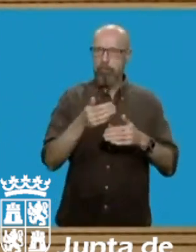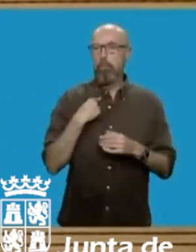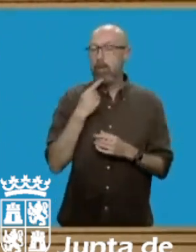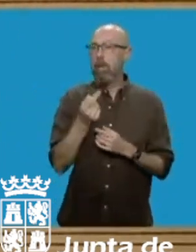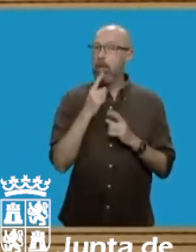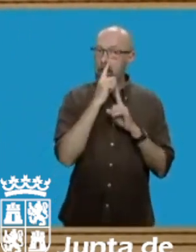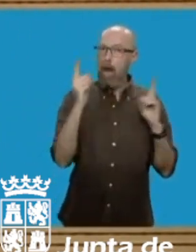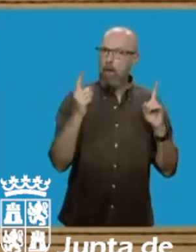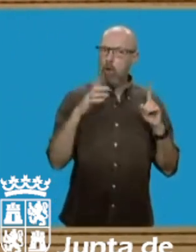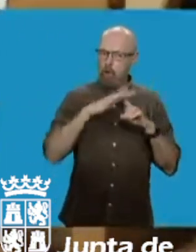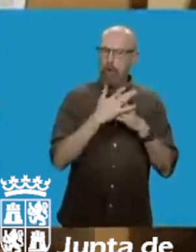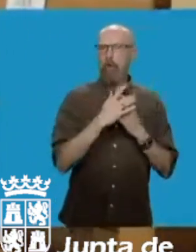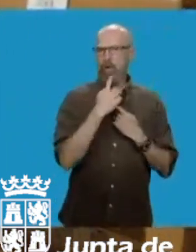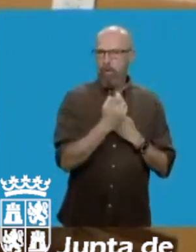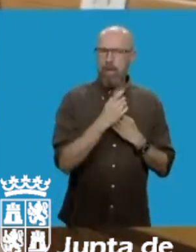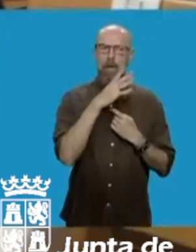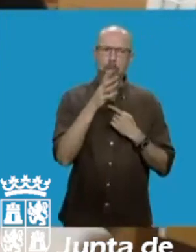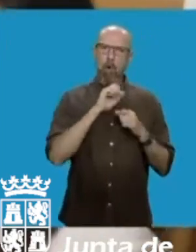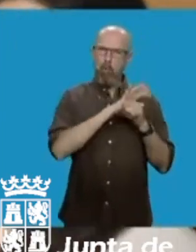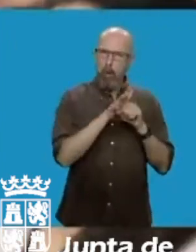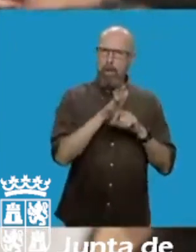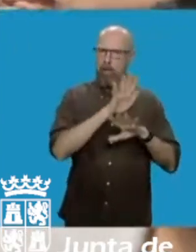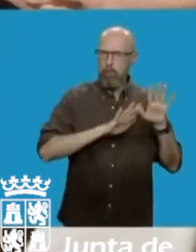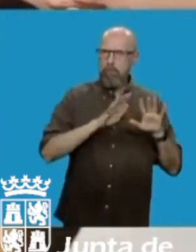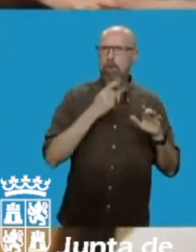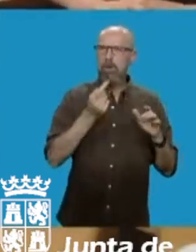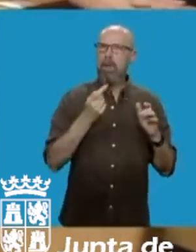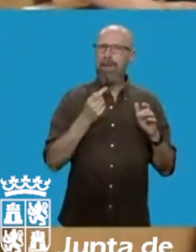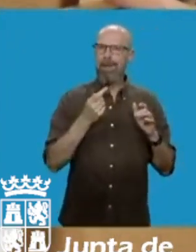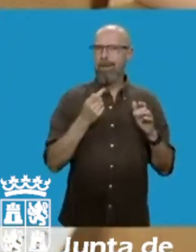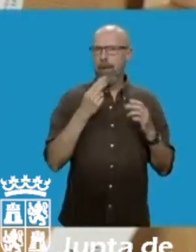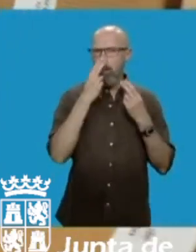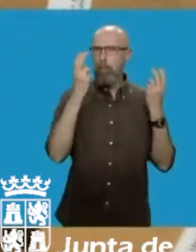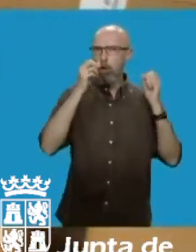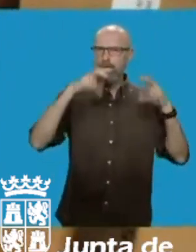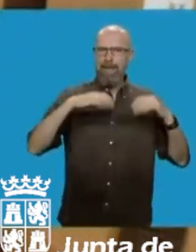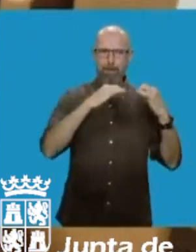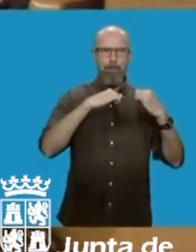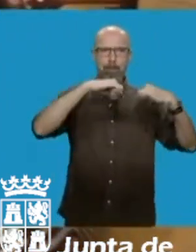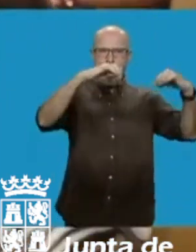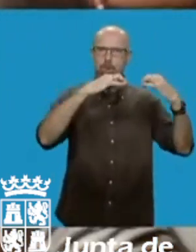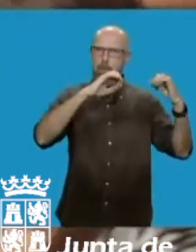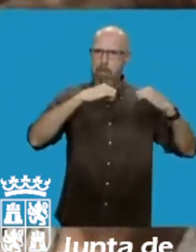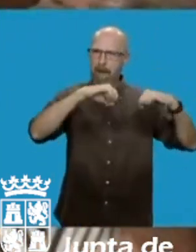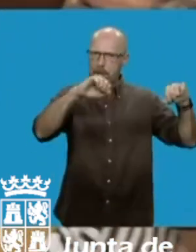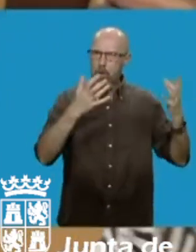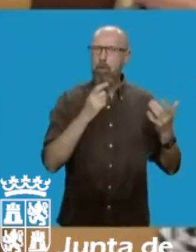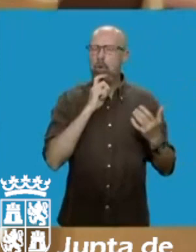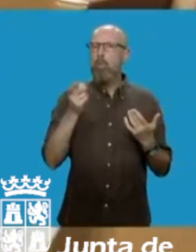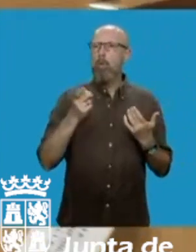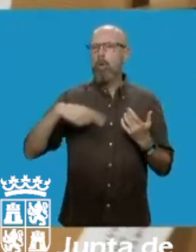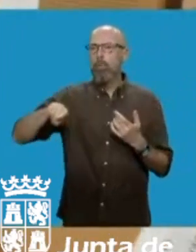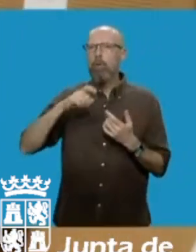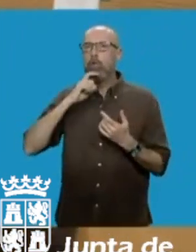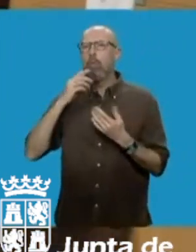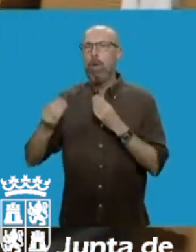supuesto para vosotros la pandemia, jugar muchos partidos sin público en la grada. ¿Dónde está el techo de este club, Ángel? Ha subido aquí ya varias veces en estos premios